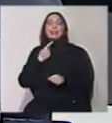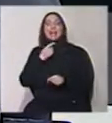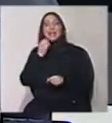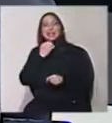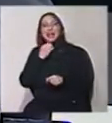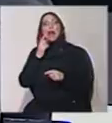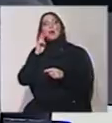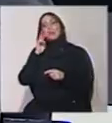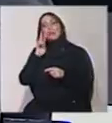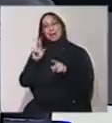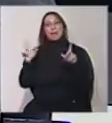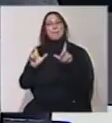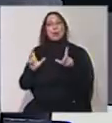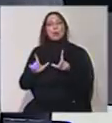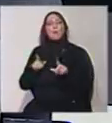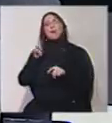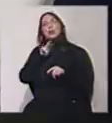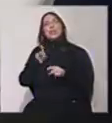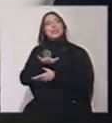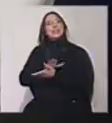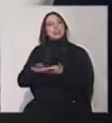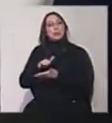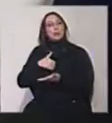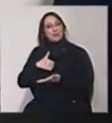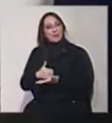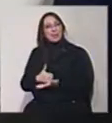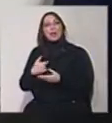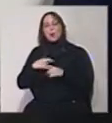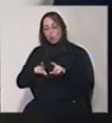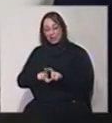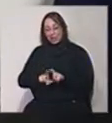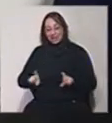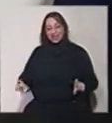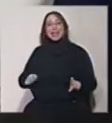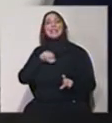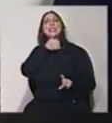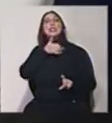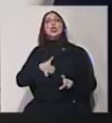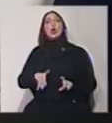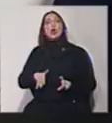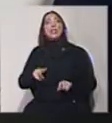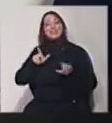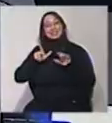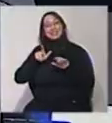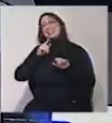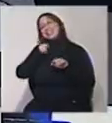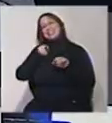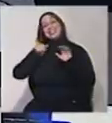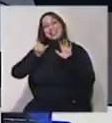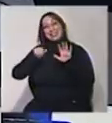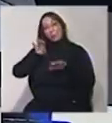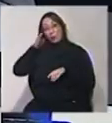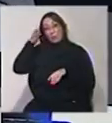algunos programas de ustedes para saber en qué situación iba a estar, hubiera tenido un cartel que dijera historia. Yo creo que ese 74% lo único que está